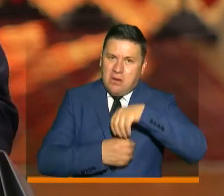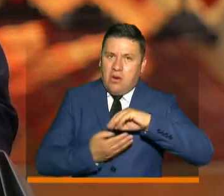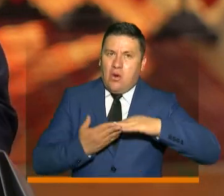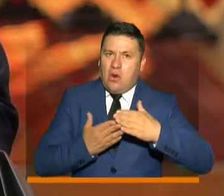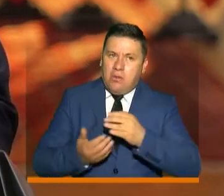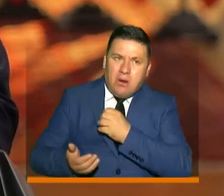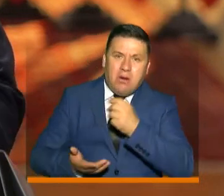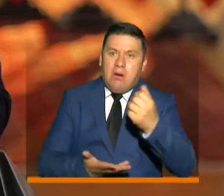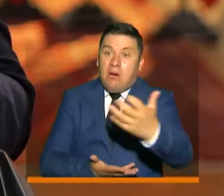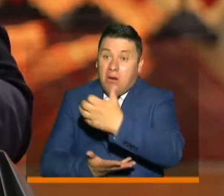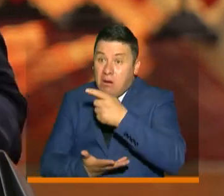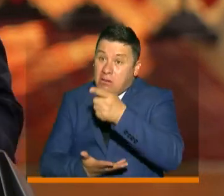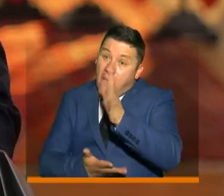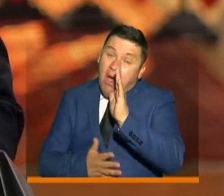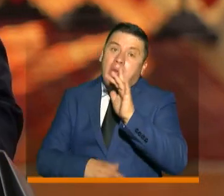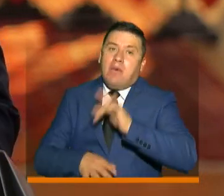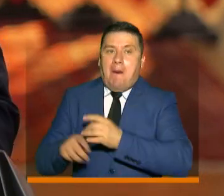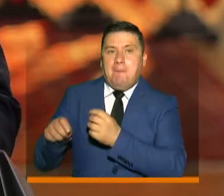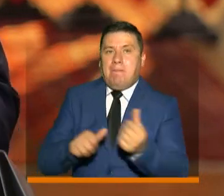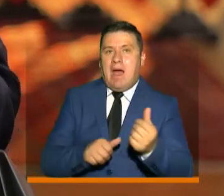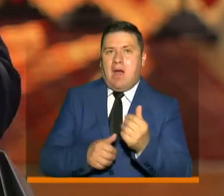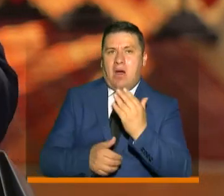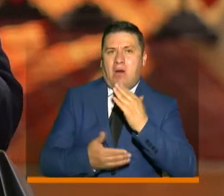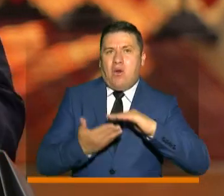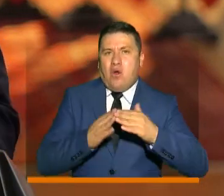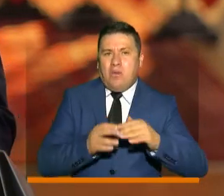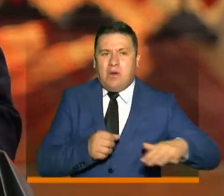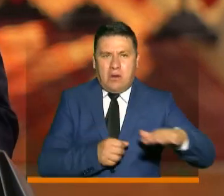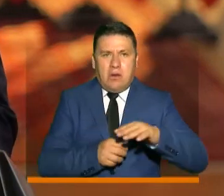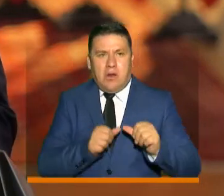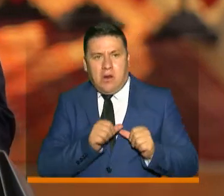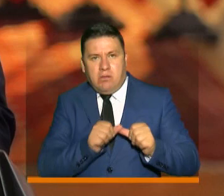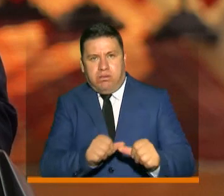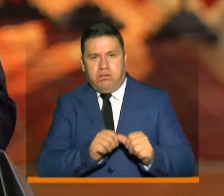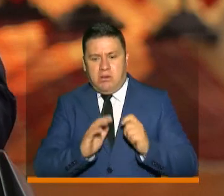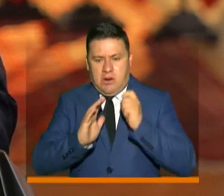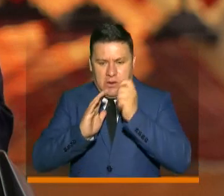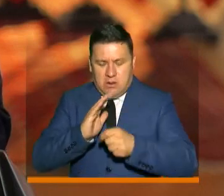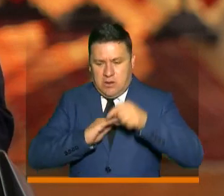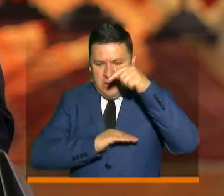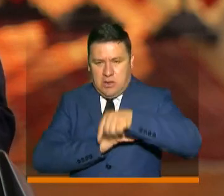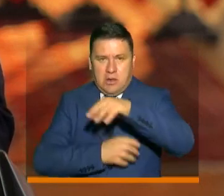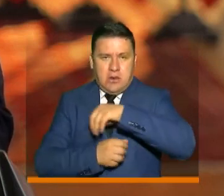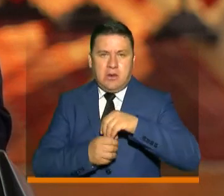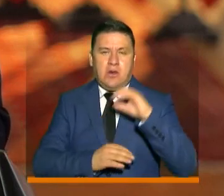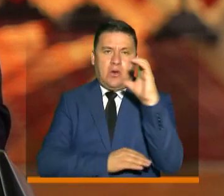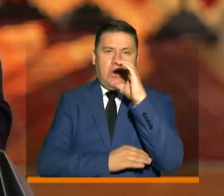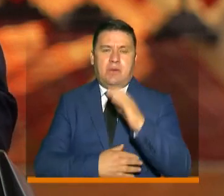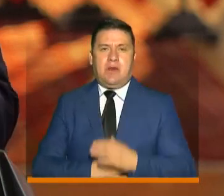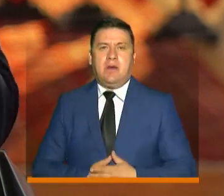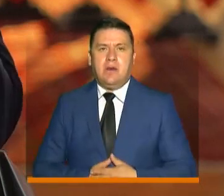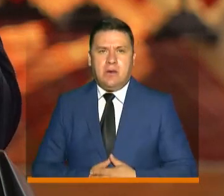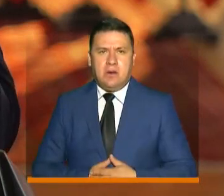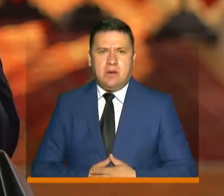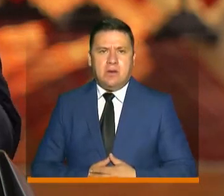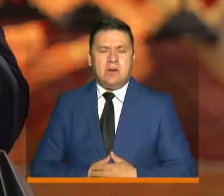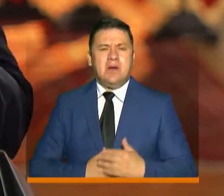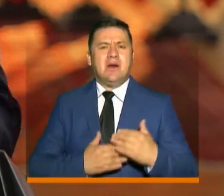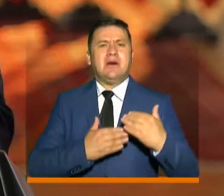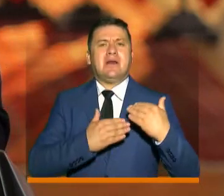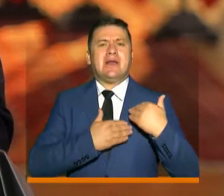comunidades de esa manera garantizaremos la autosostenibilidad minero energética en una energética del país por una